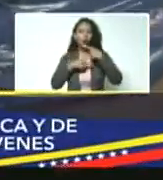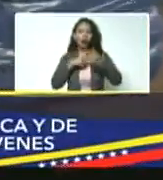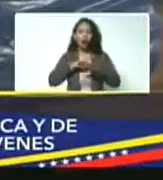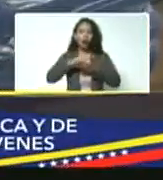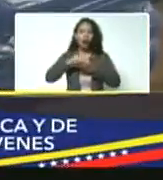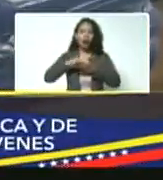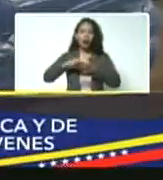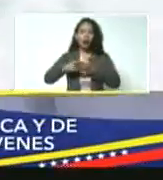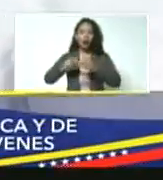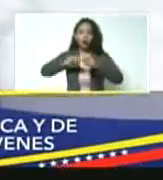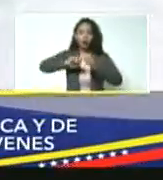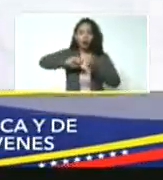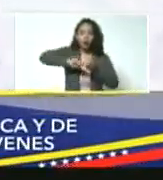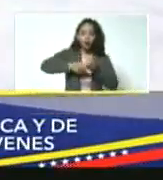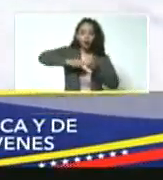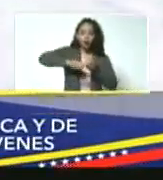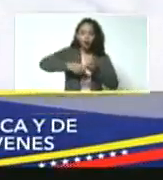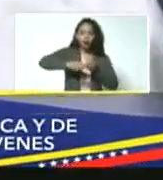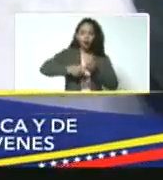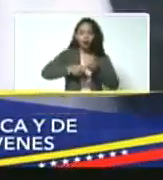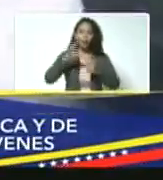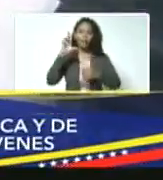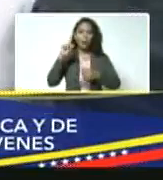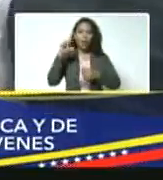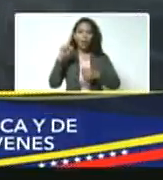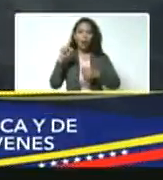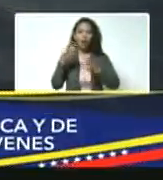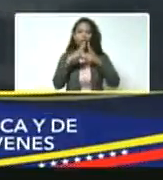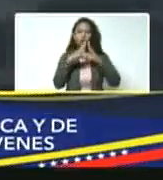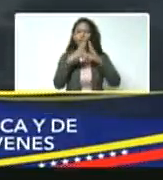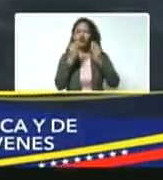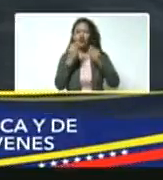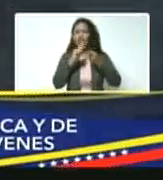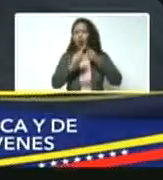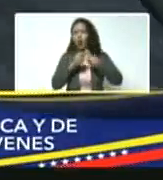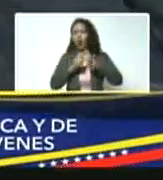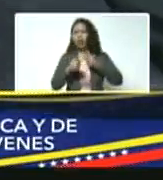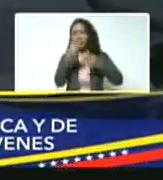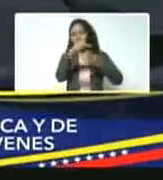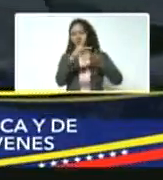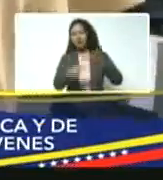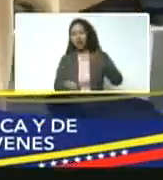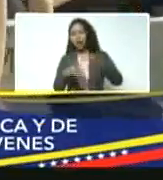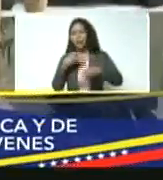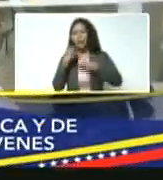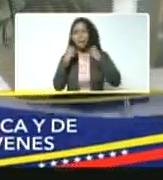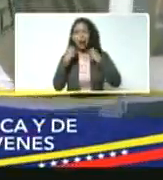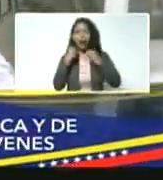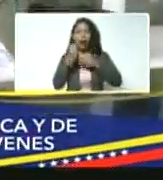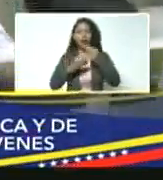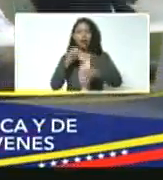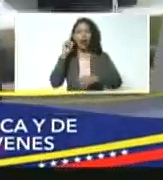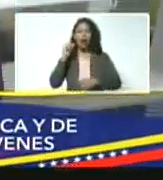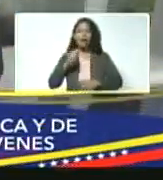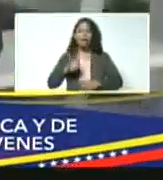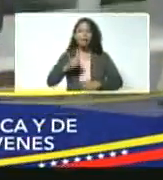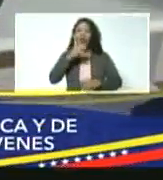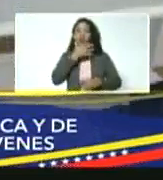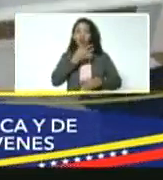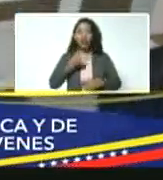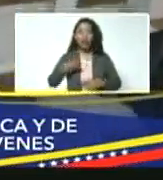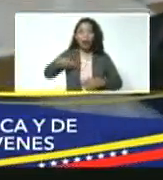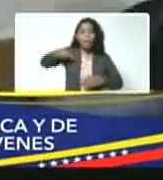lápices, sacapunta, pega, toda una variedad para darle el acceso a los padres y representantes